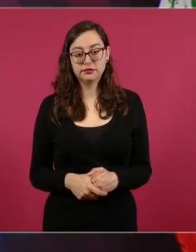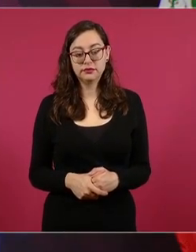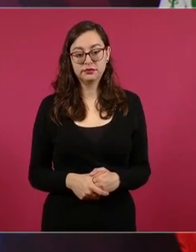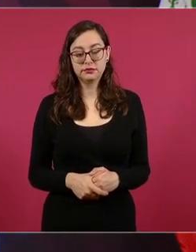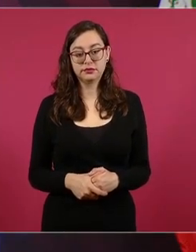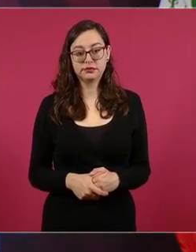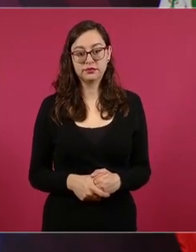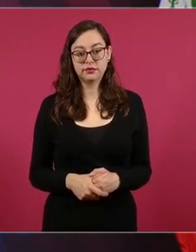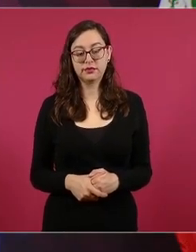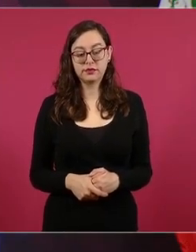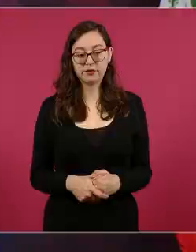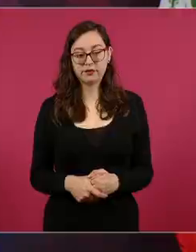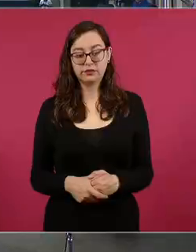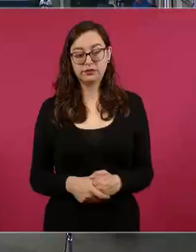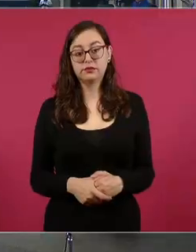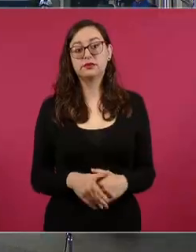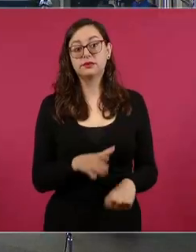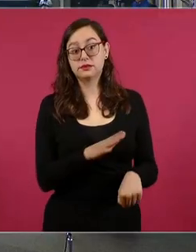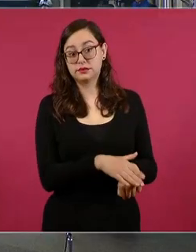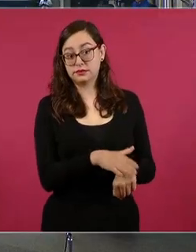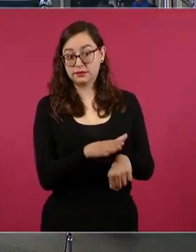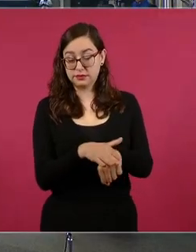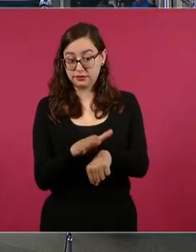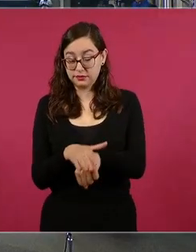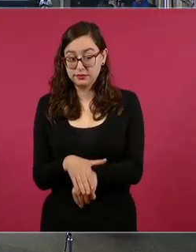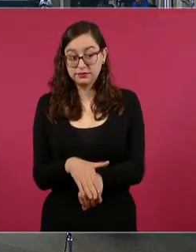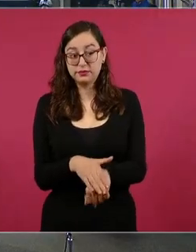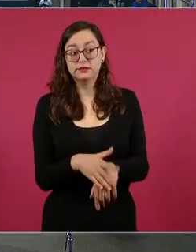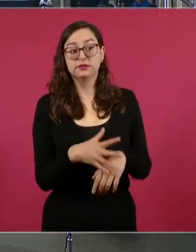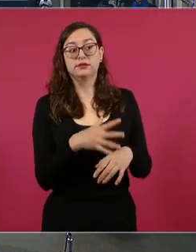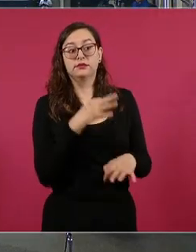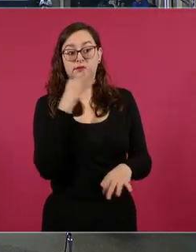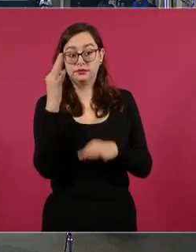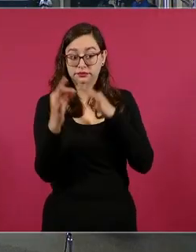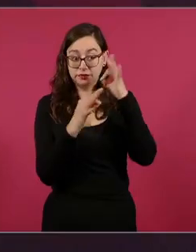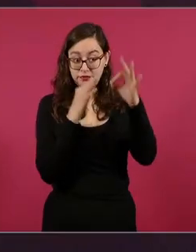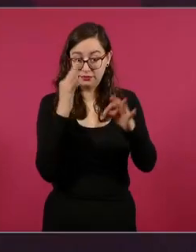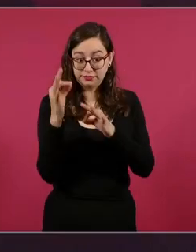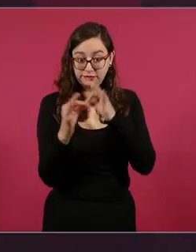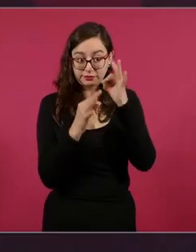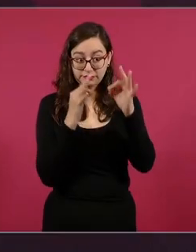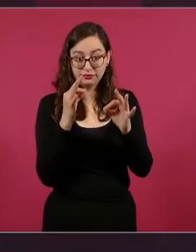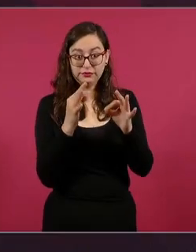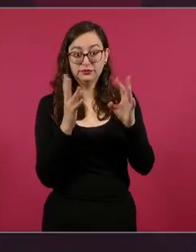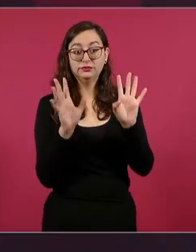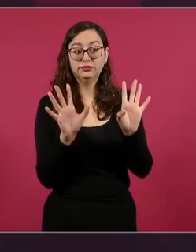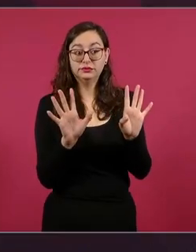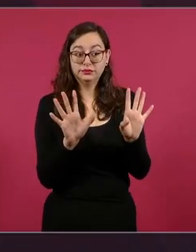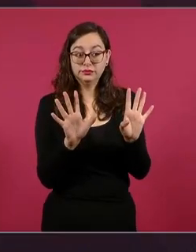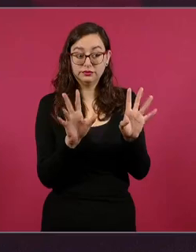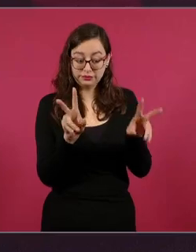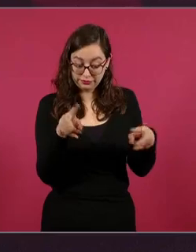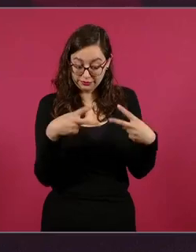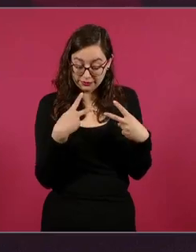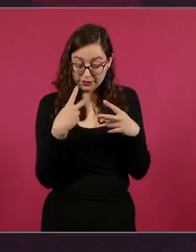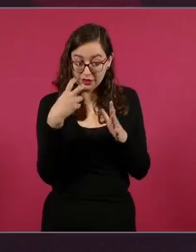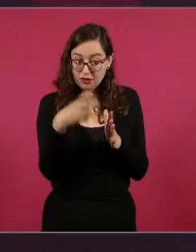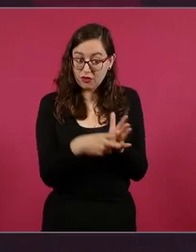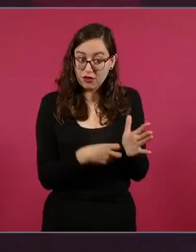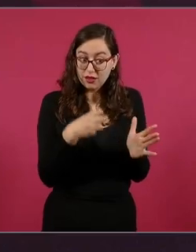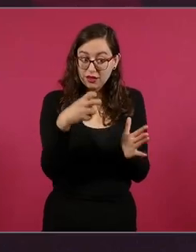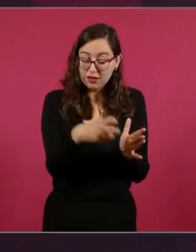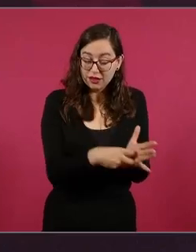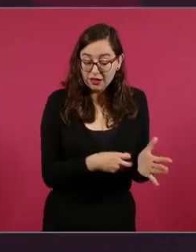Entonces, es un llamado a los medios, desde luego con excepciones honrosas, no